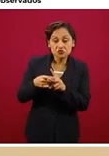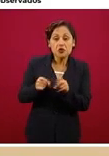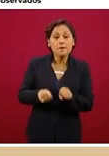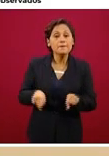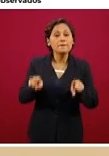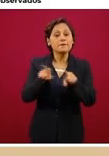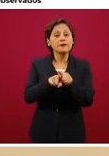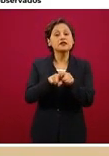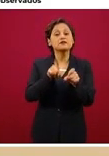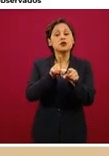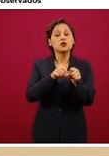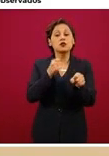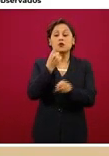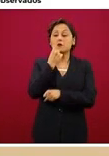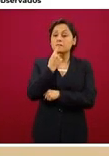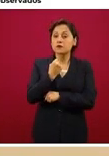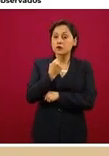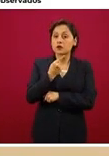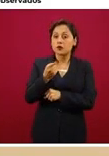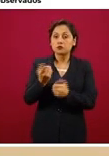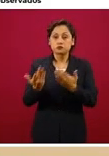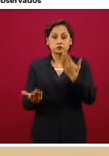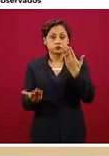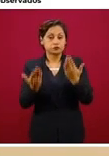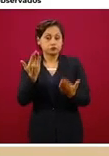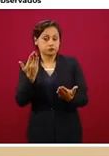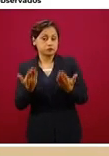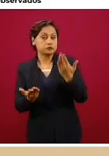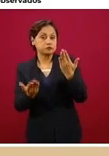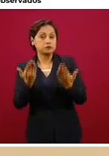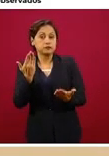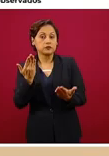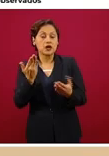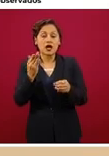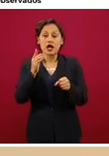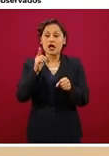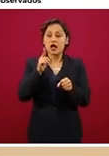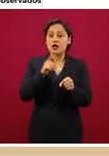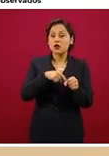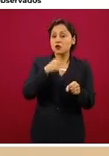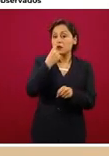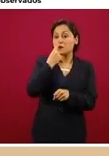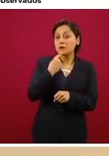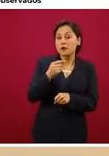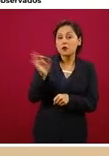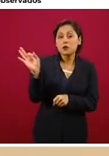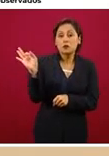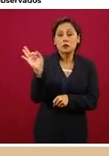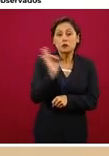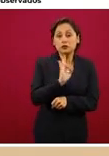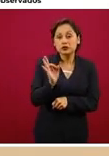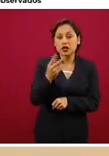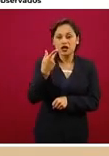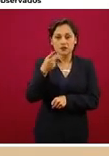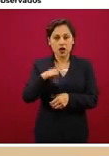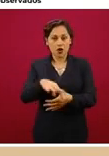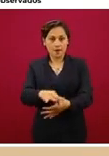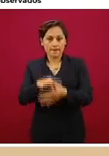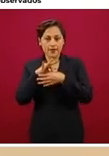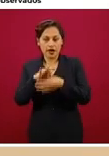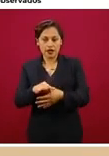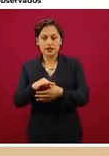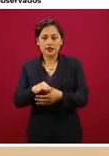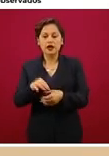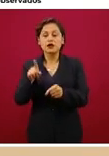Y es exactamente la comparación de lo que hubiera ocurrido en el color rojo, de lo que ocurrió en el color azul y las